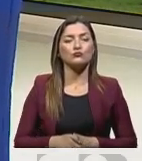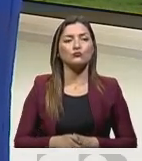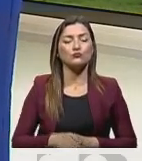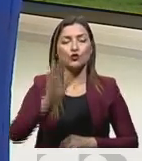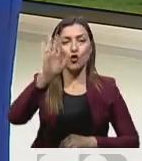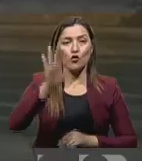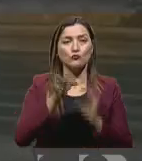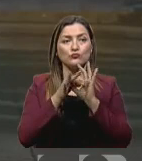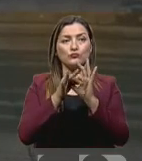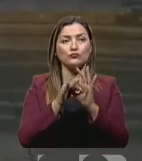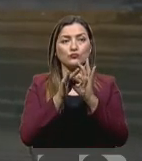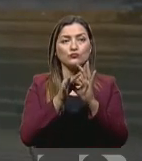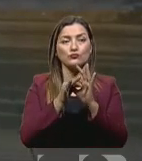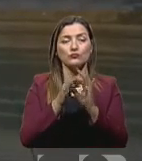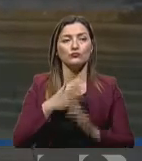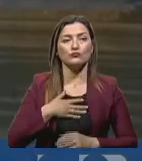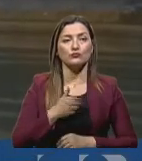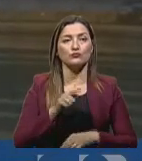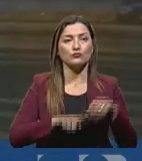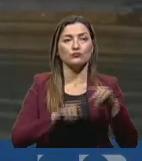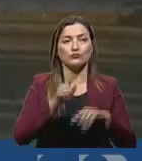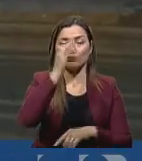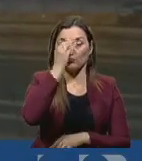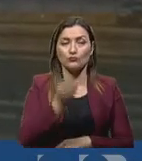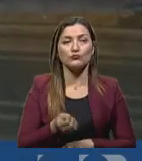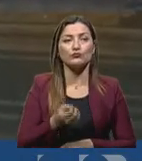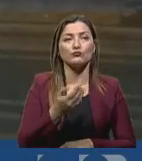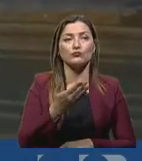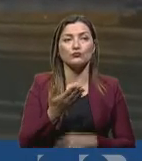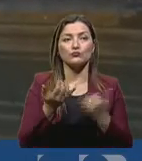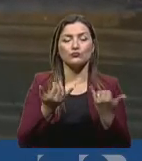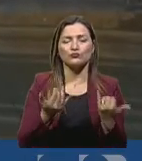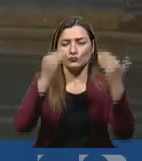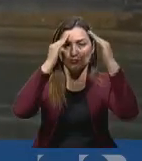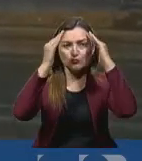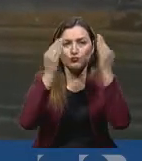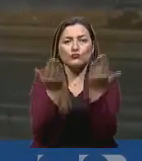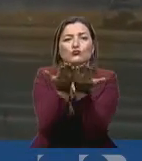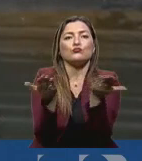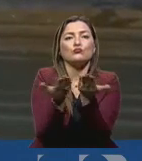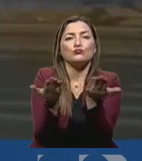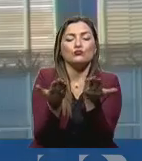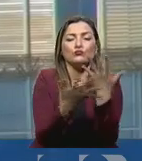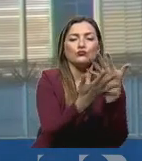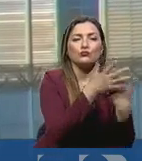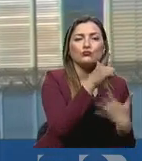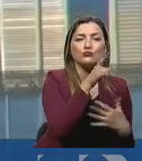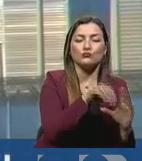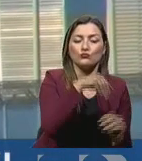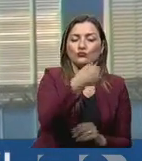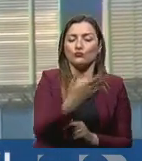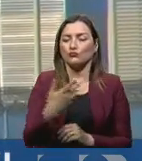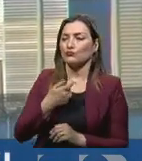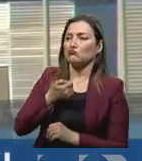Hola compañeros en estudios amigos televidentes Buenos días los saludo desde los exteriores de la cárcel de latacunga En cotopaxi